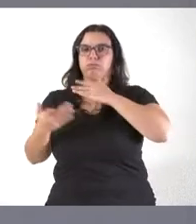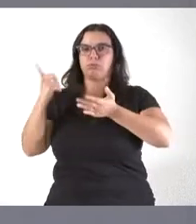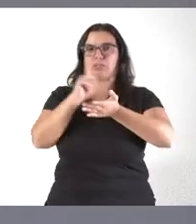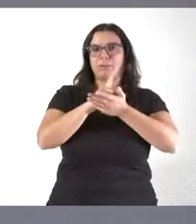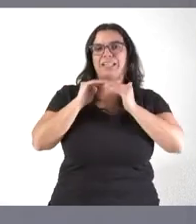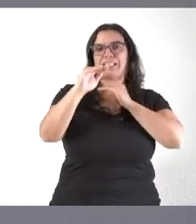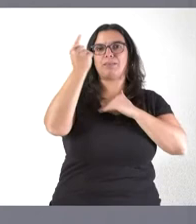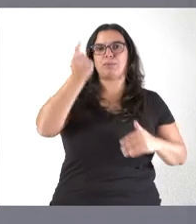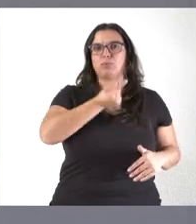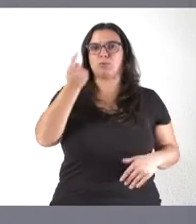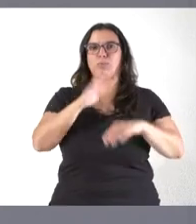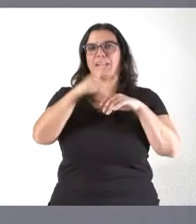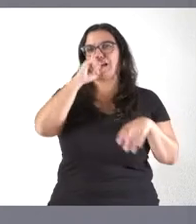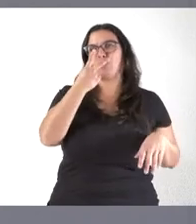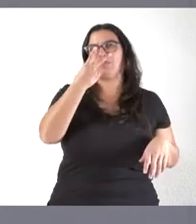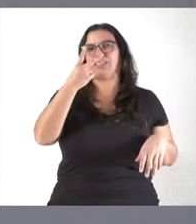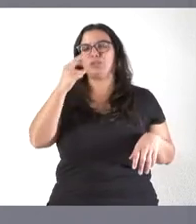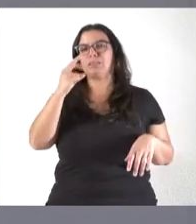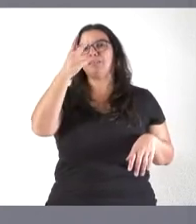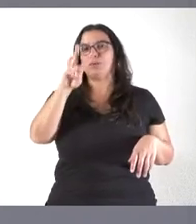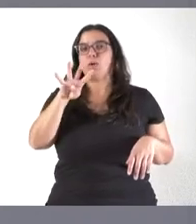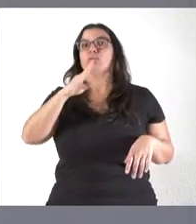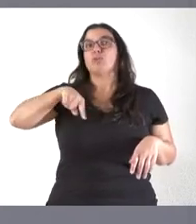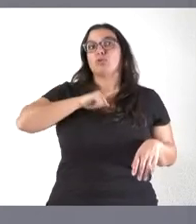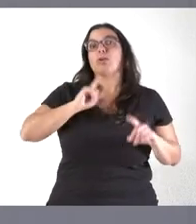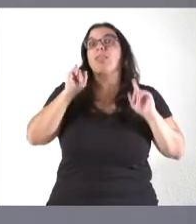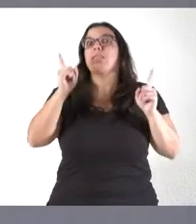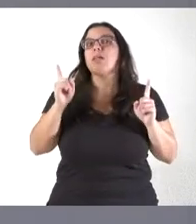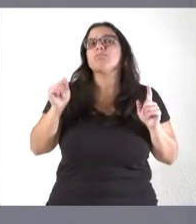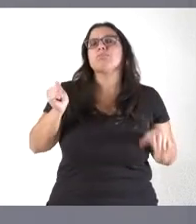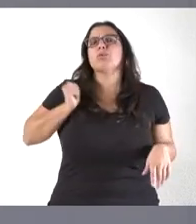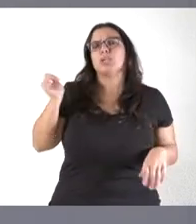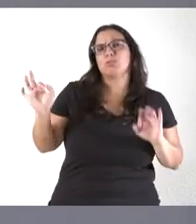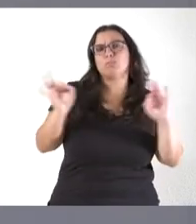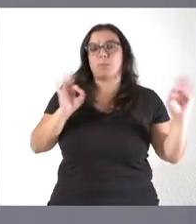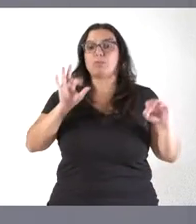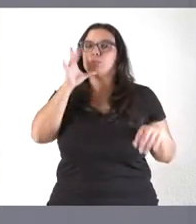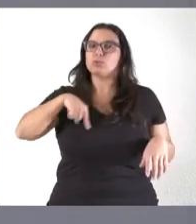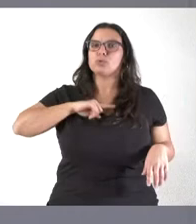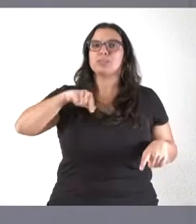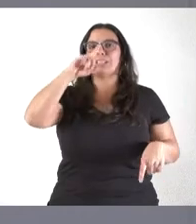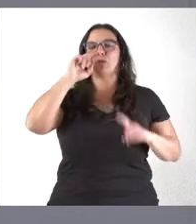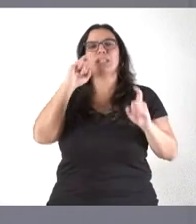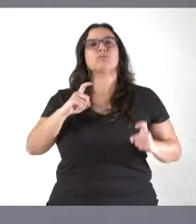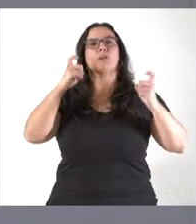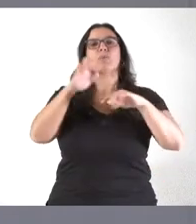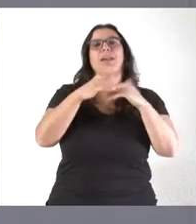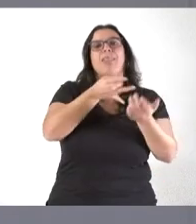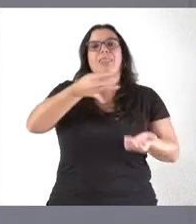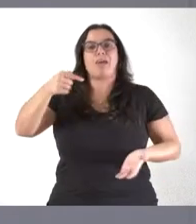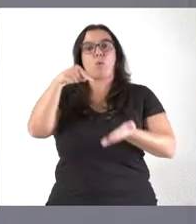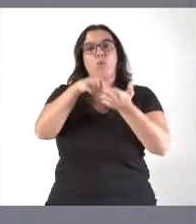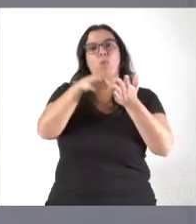a partir del año 2024 Castilla y león se está preparando para ello porque Hacemos un buen esfuerzo en este ejercicio para reducir el